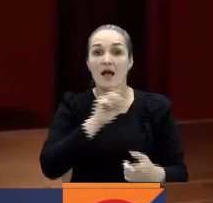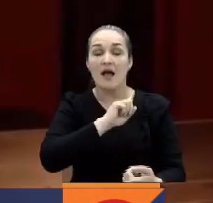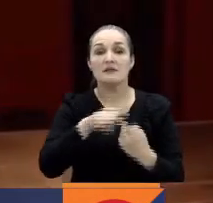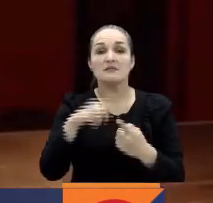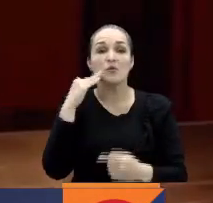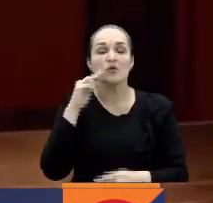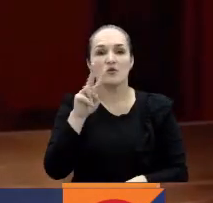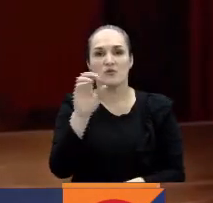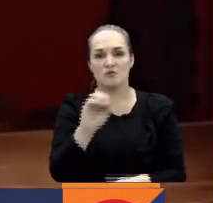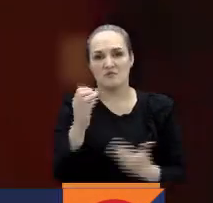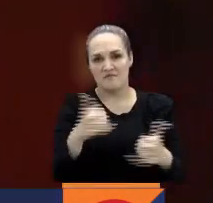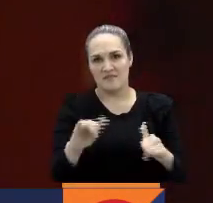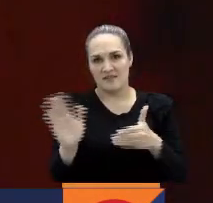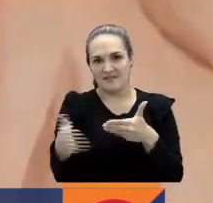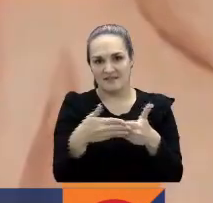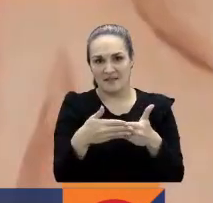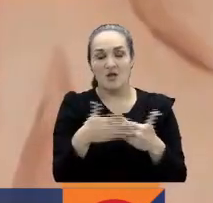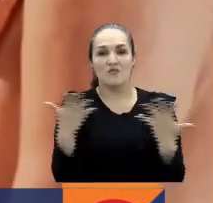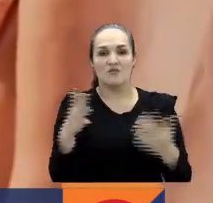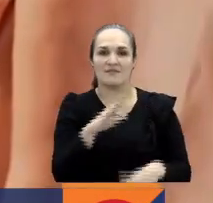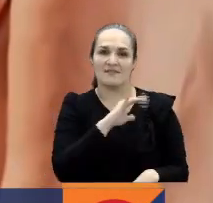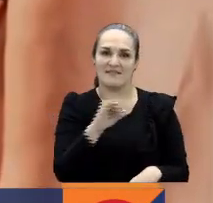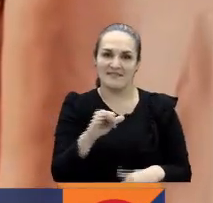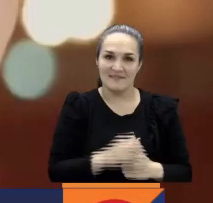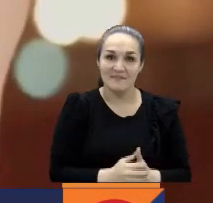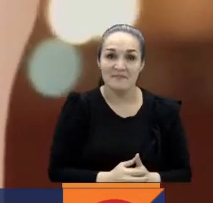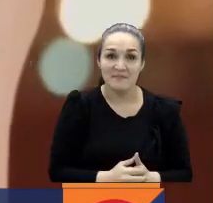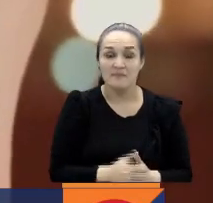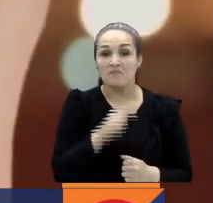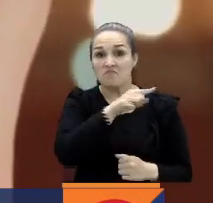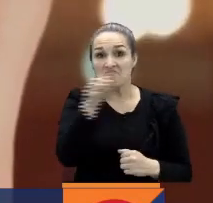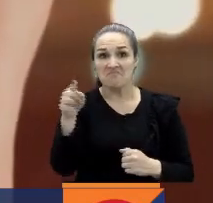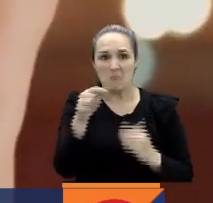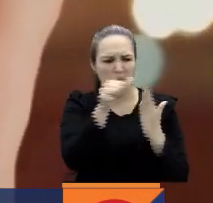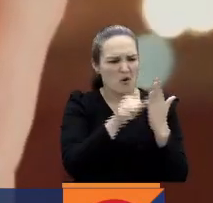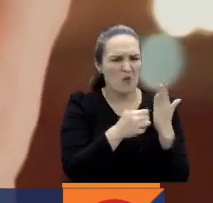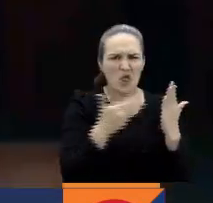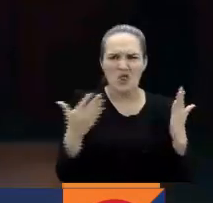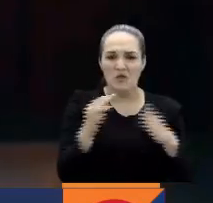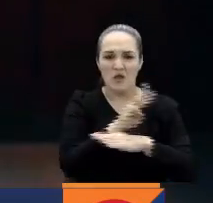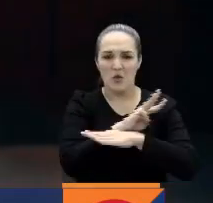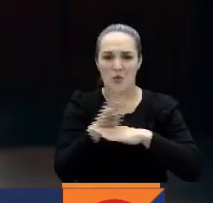2 de octubre en la Sultana del Valle. Consulte la programación en